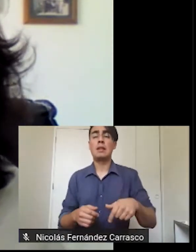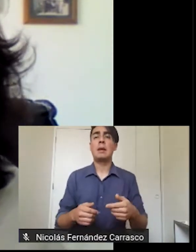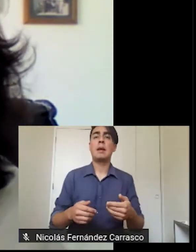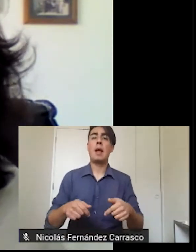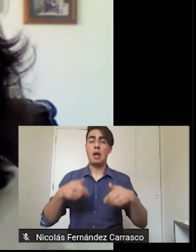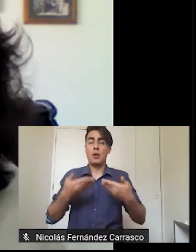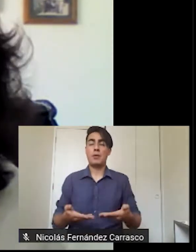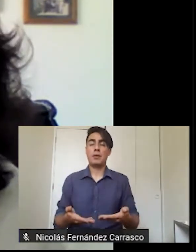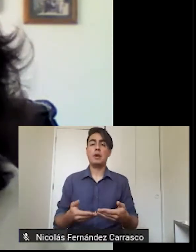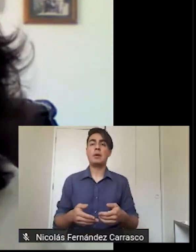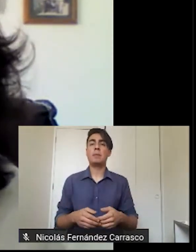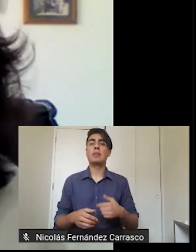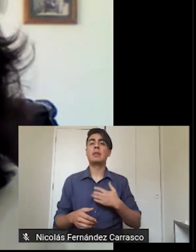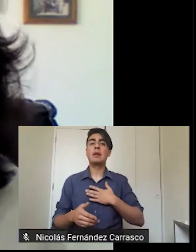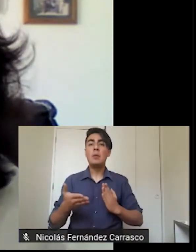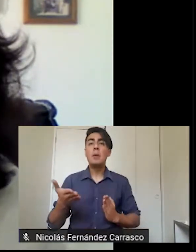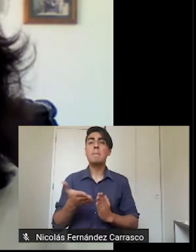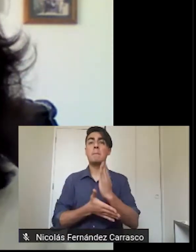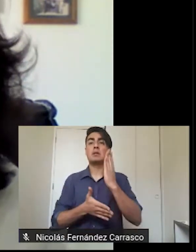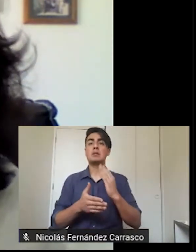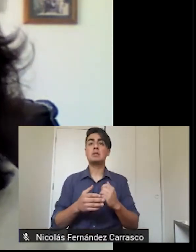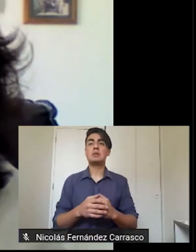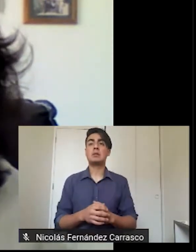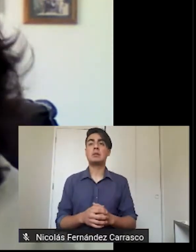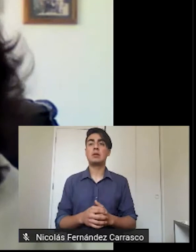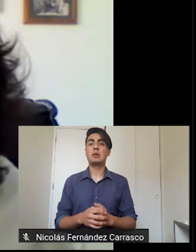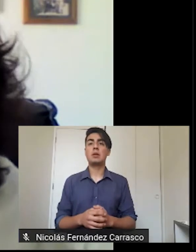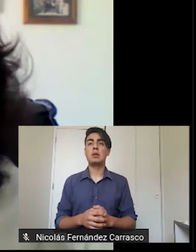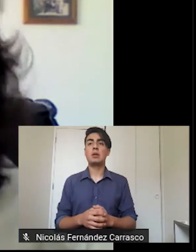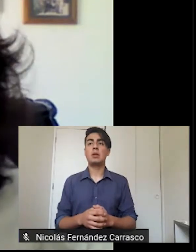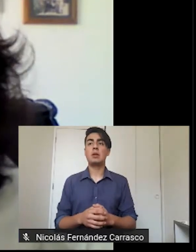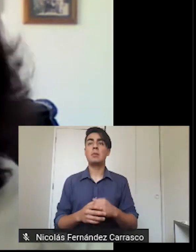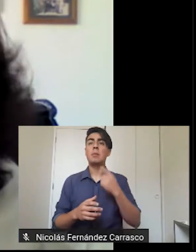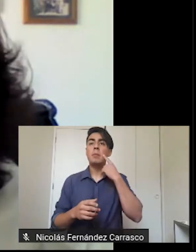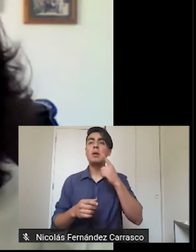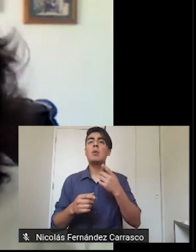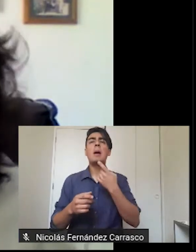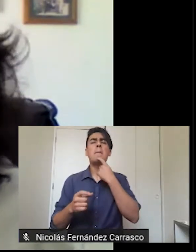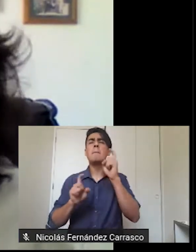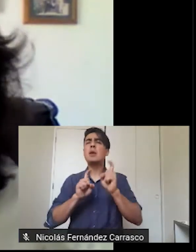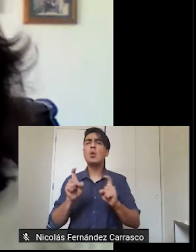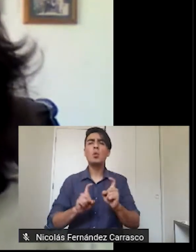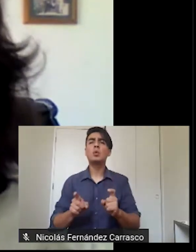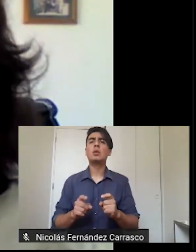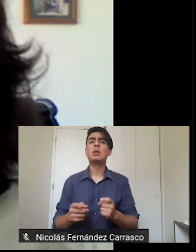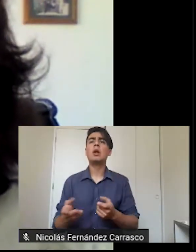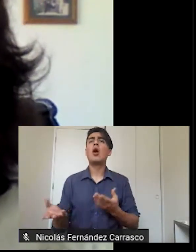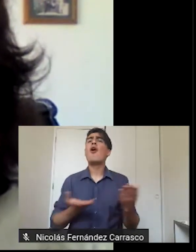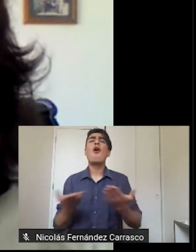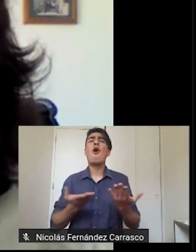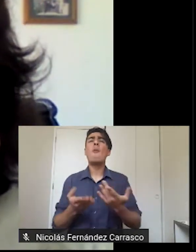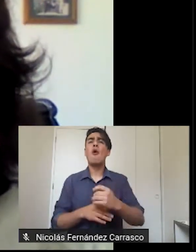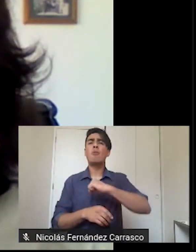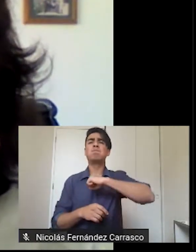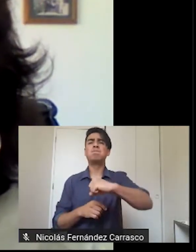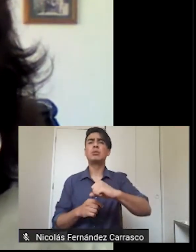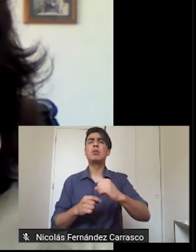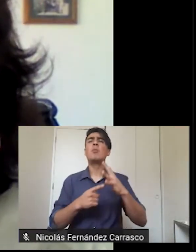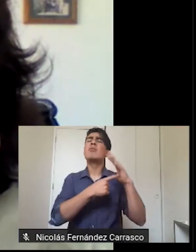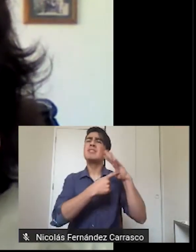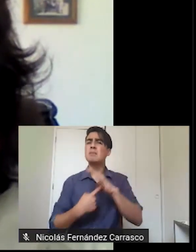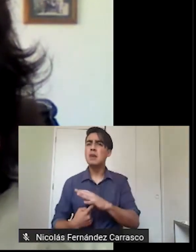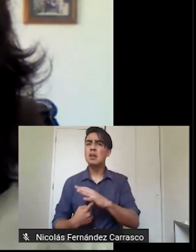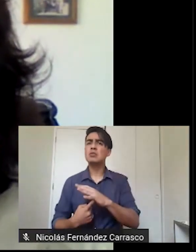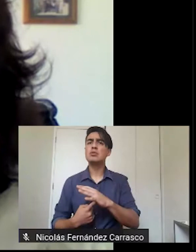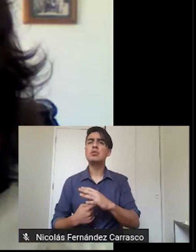queremos iniciar un camino en torno a la pregunta, ¿no es cierto?, ¿cómo prevenir los prejuicios y la discriminación a